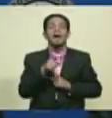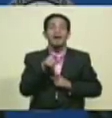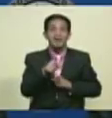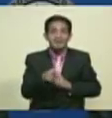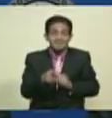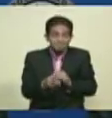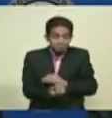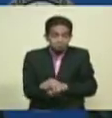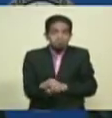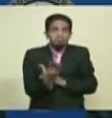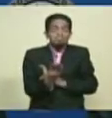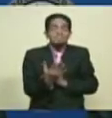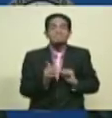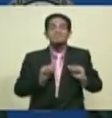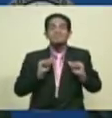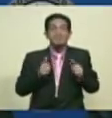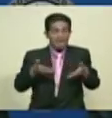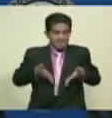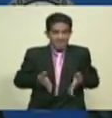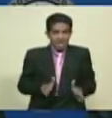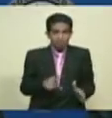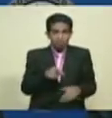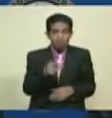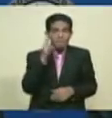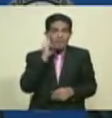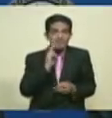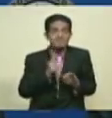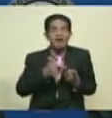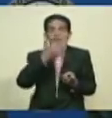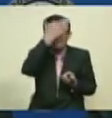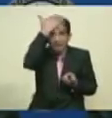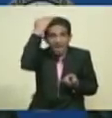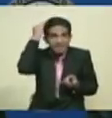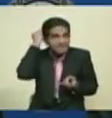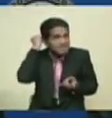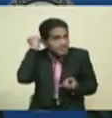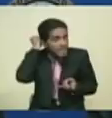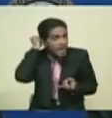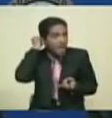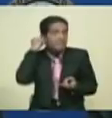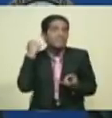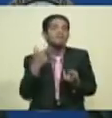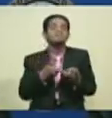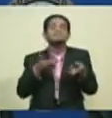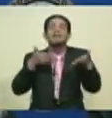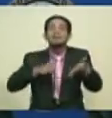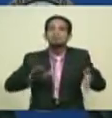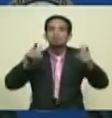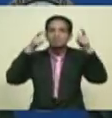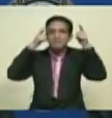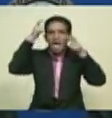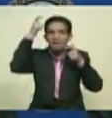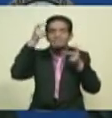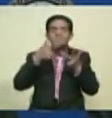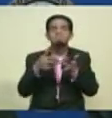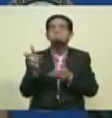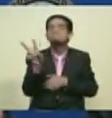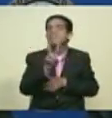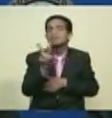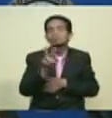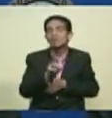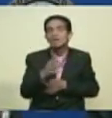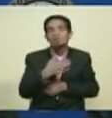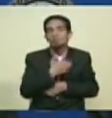el libertador Simón Bolívar. Ahí nació Francisco de Miranda. En Venezuela nació Hugo Chávez. En Venezuela no van a poder aplicar